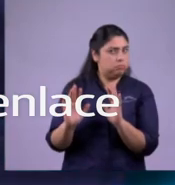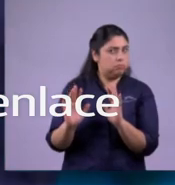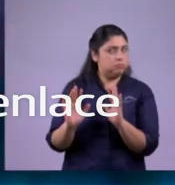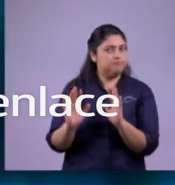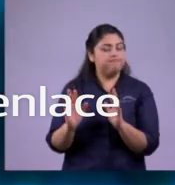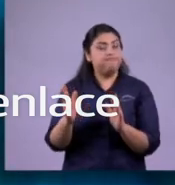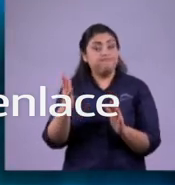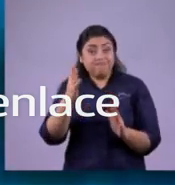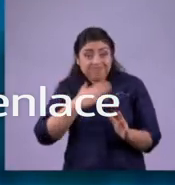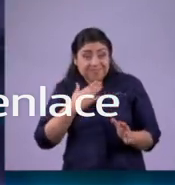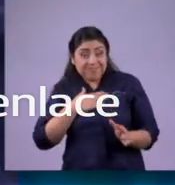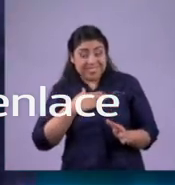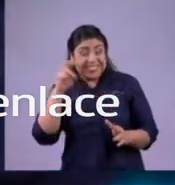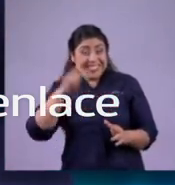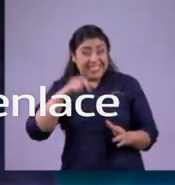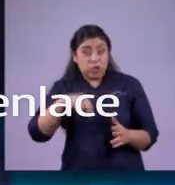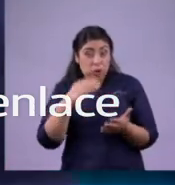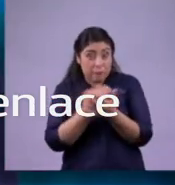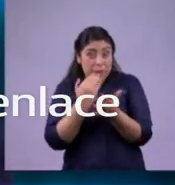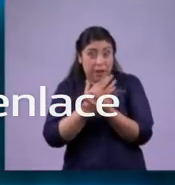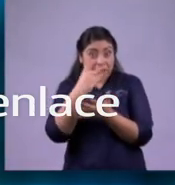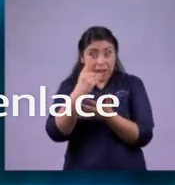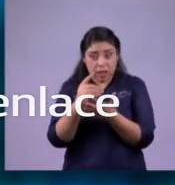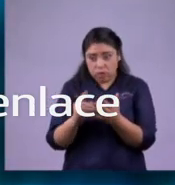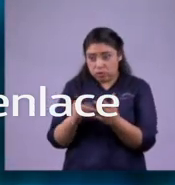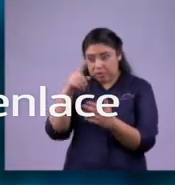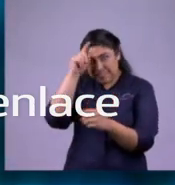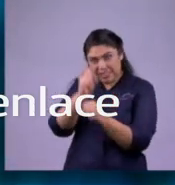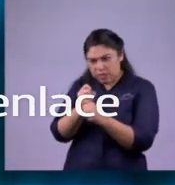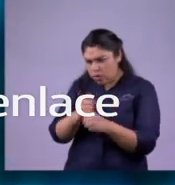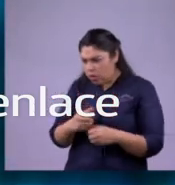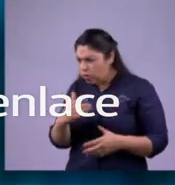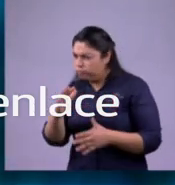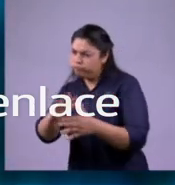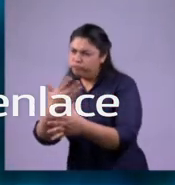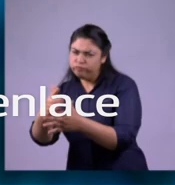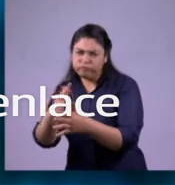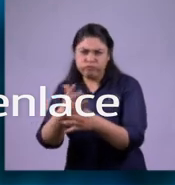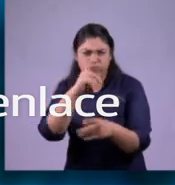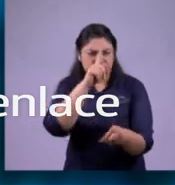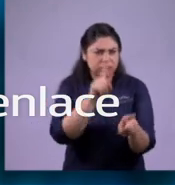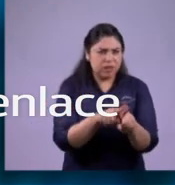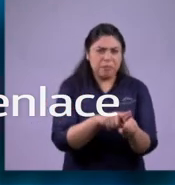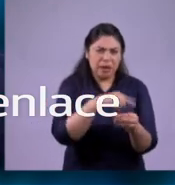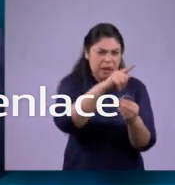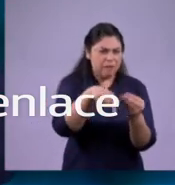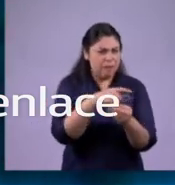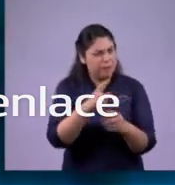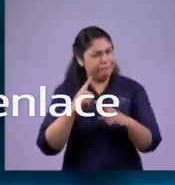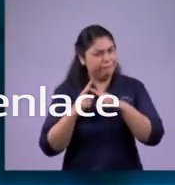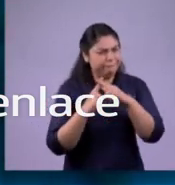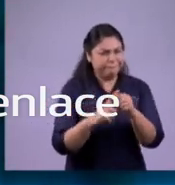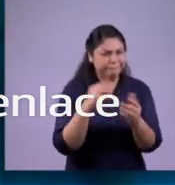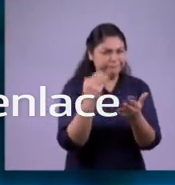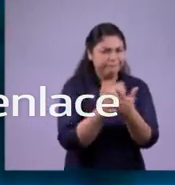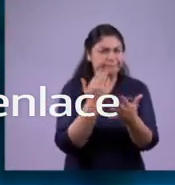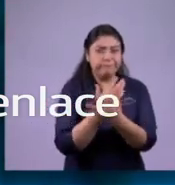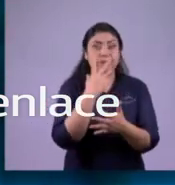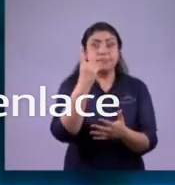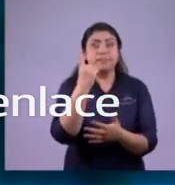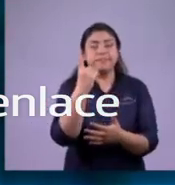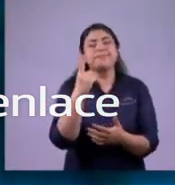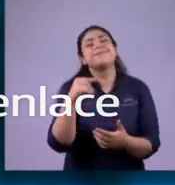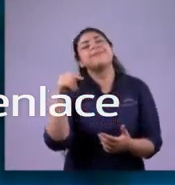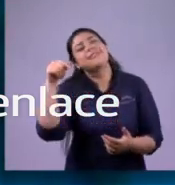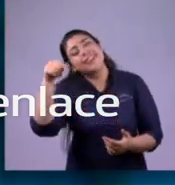llevar la palabra dios a mi trabajo y a la familia a donde la prueba entonces lo que quiero decirte en esta